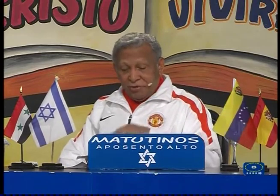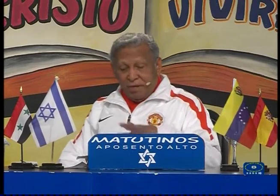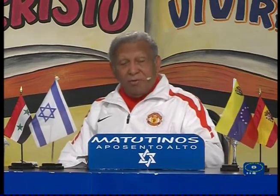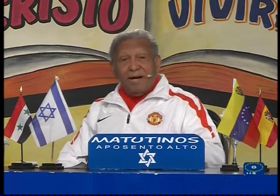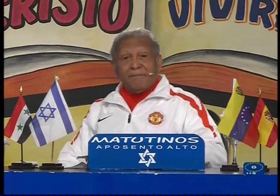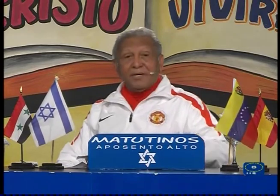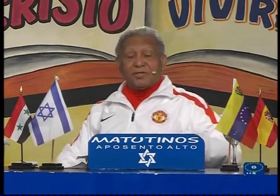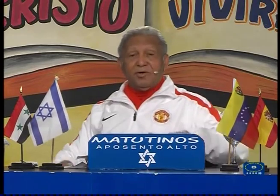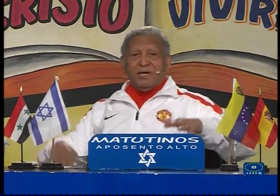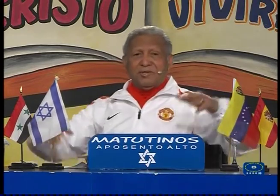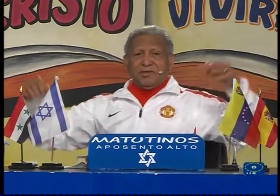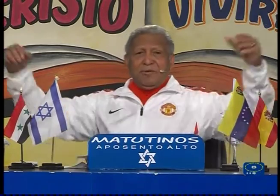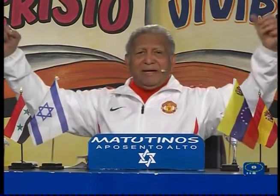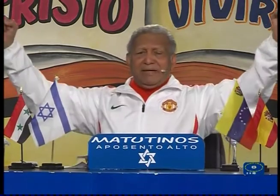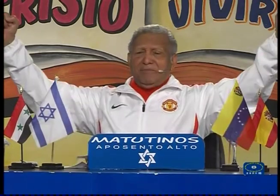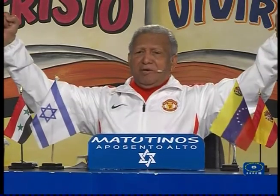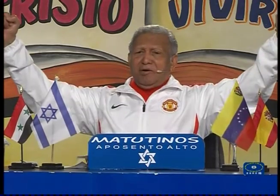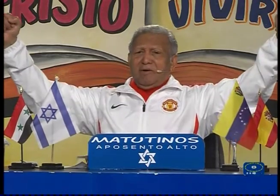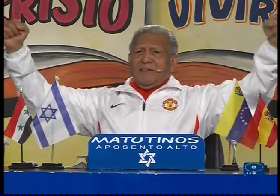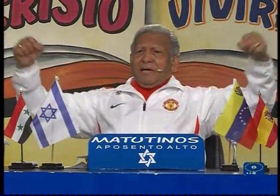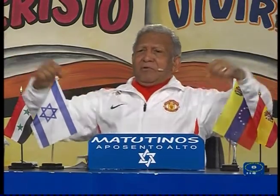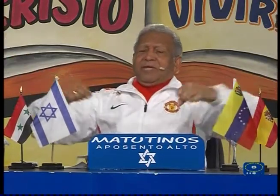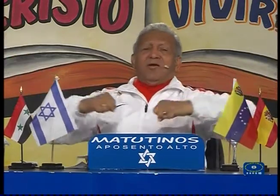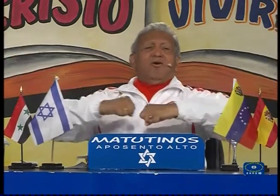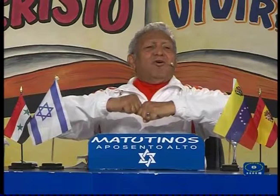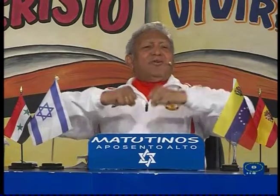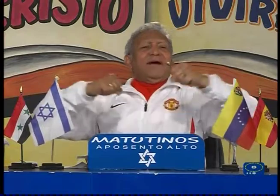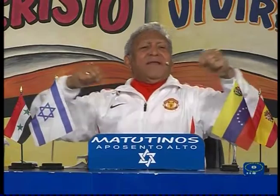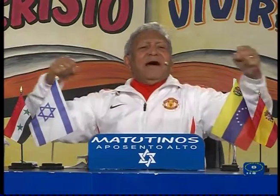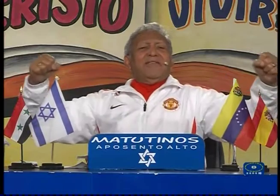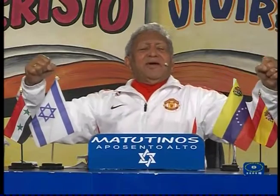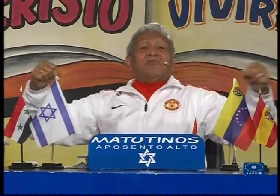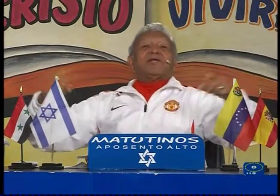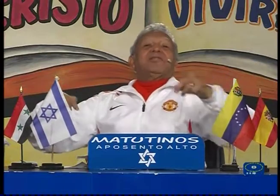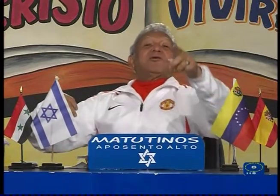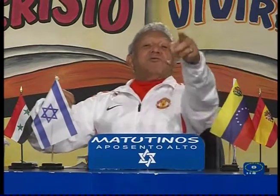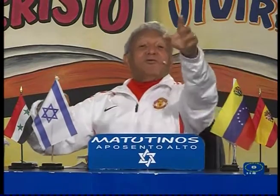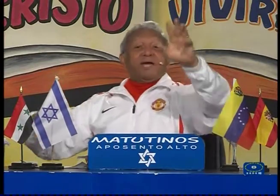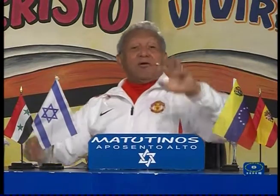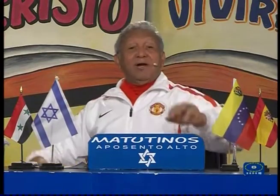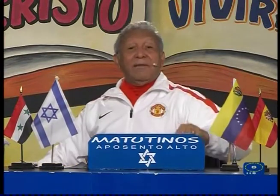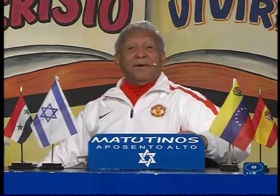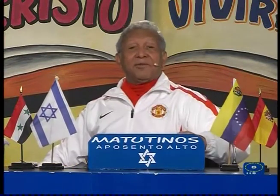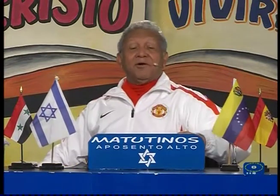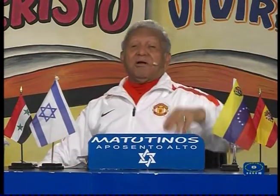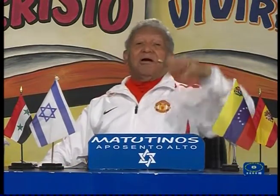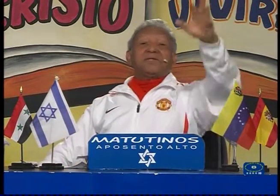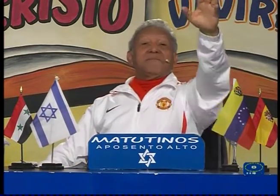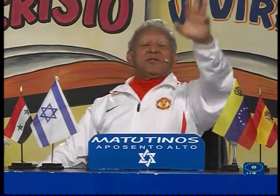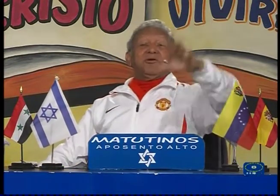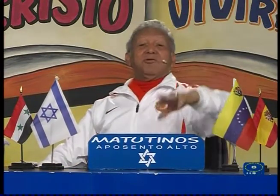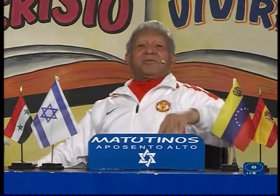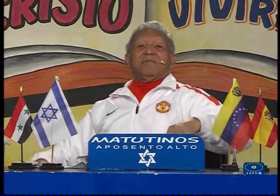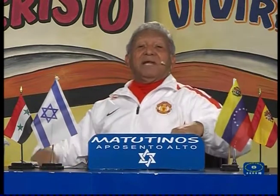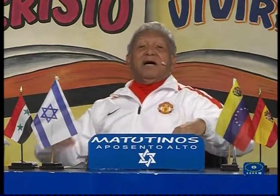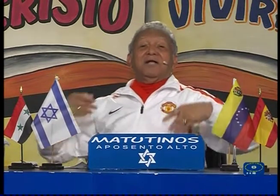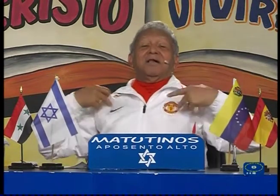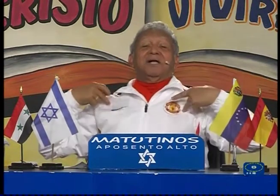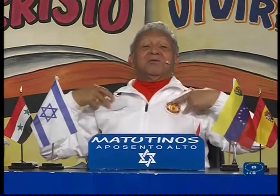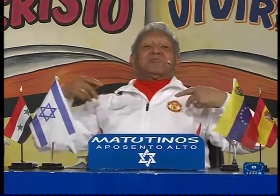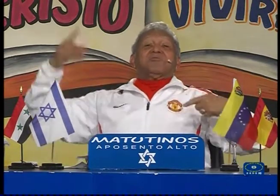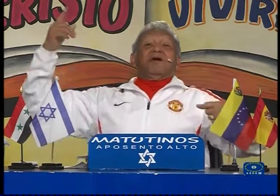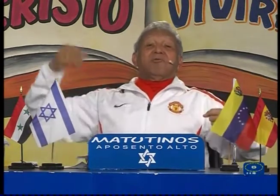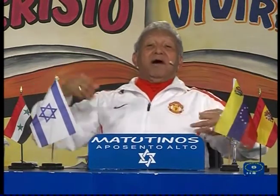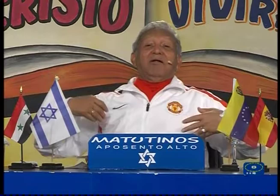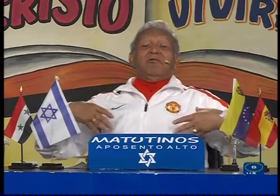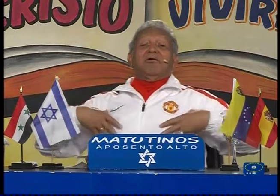Si usted es una persona soberbio, que usted no oye a nadie, usted discute con el pastor, no, ese pastor no sabe nada,